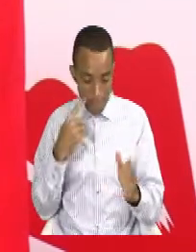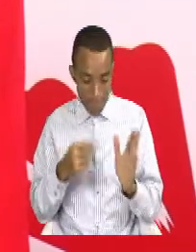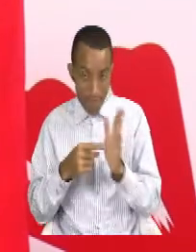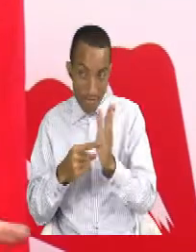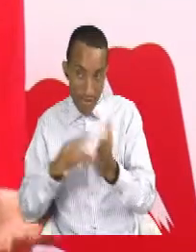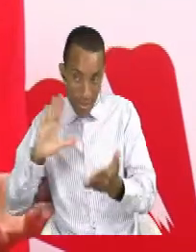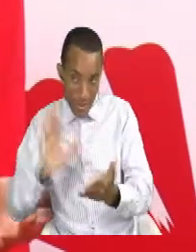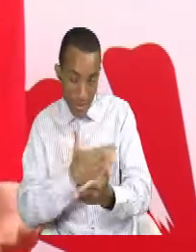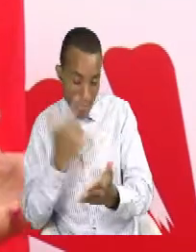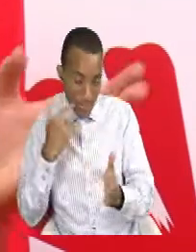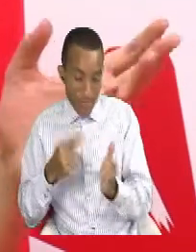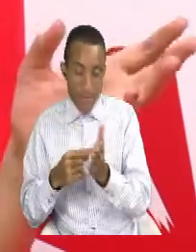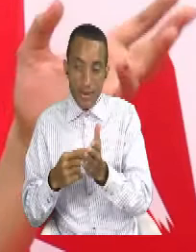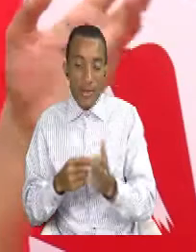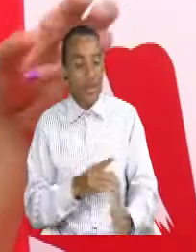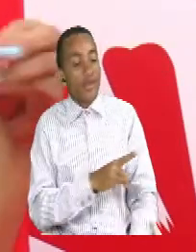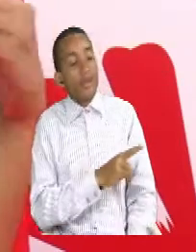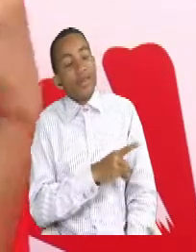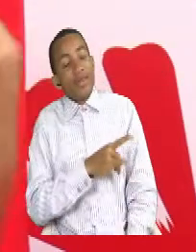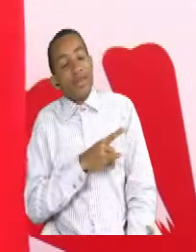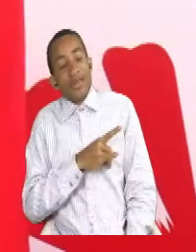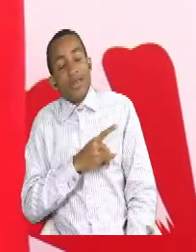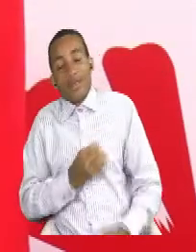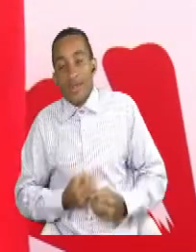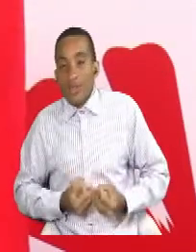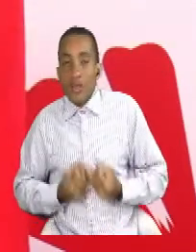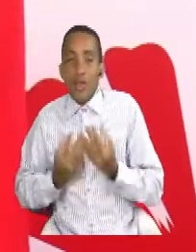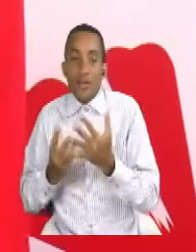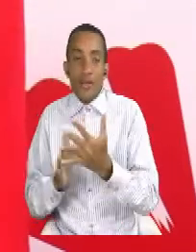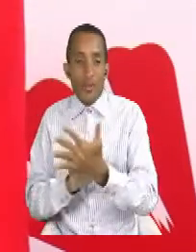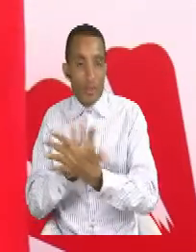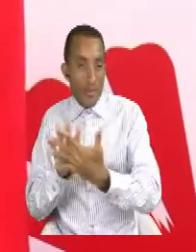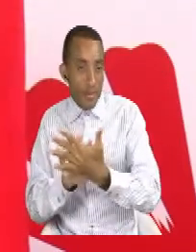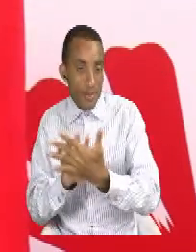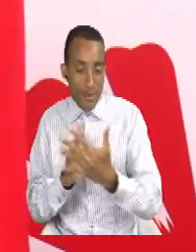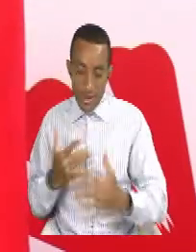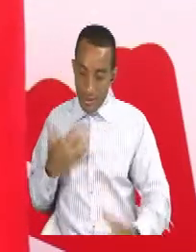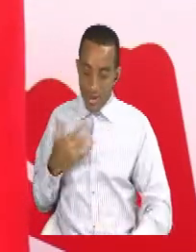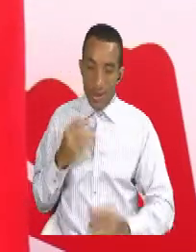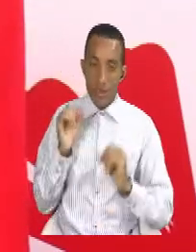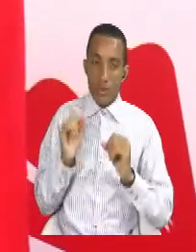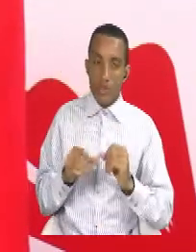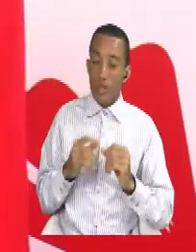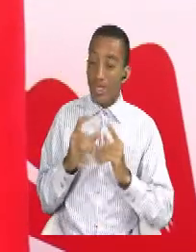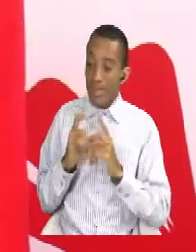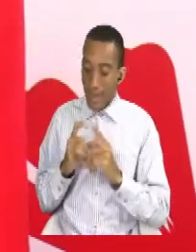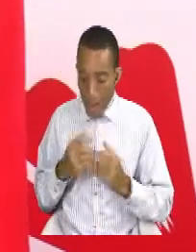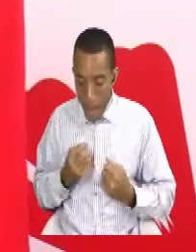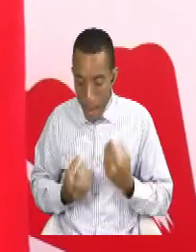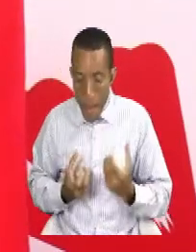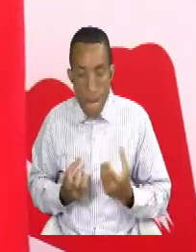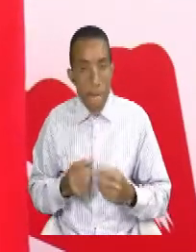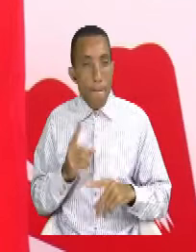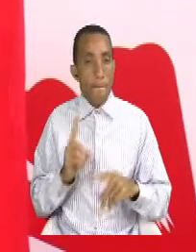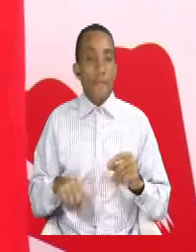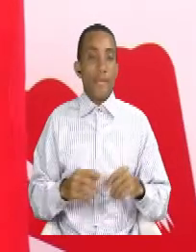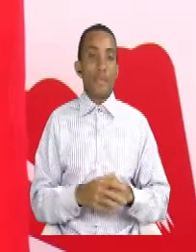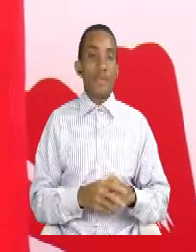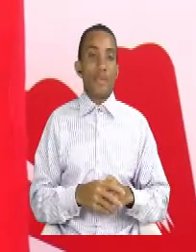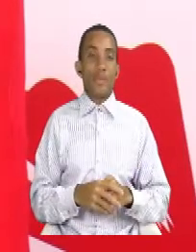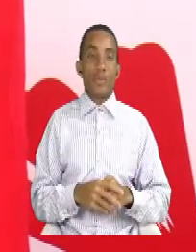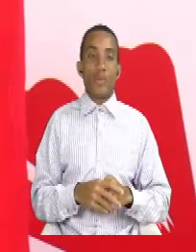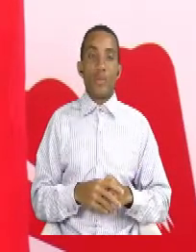canción. Porque a través de una canción les podemos expresar muchas cosas que sentimos y que con palabras no podemos. Mauricio, ¿has